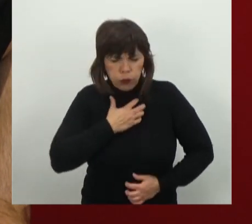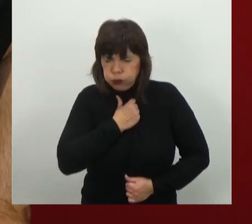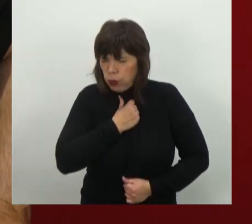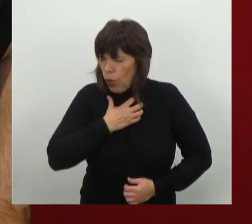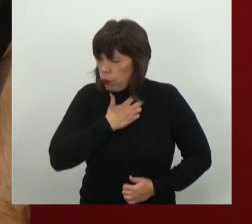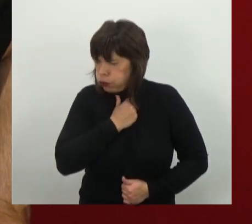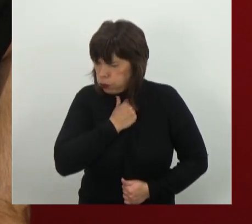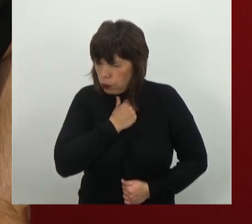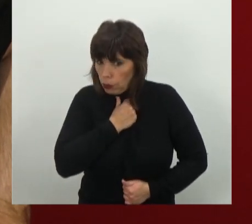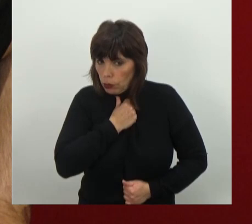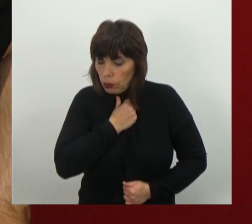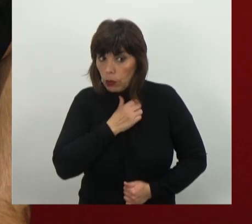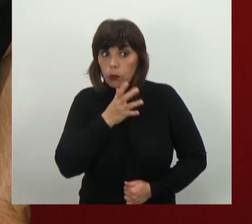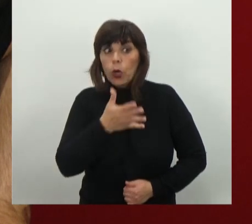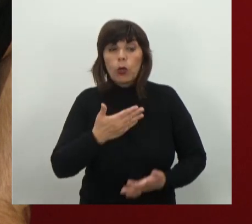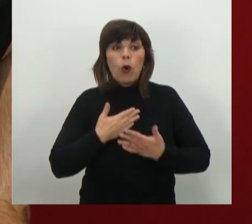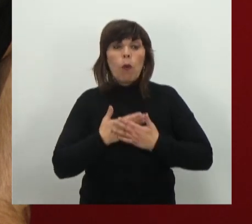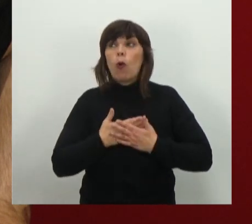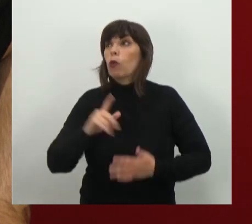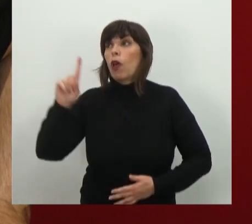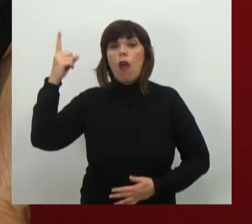de la voluntad de Dios.